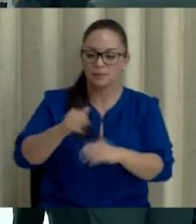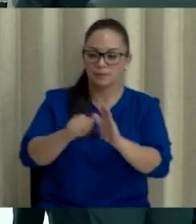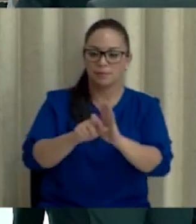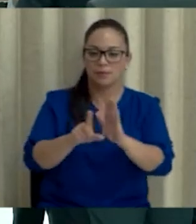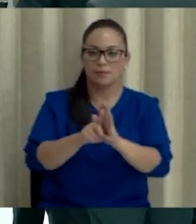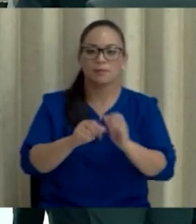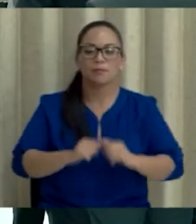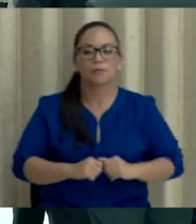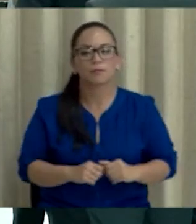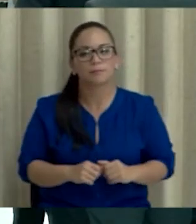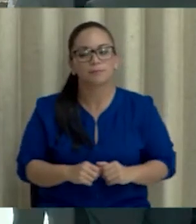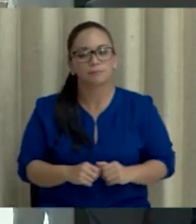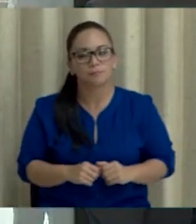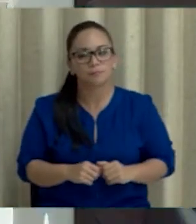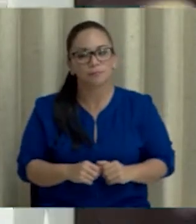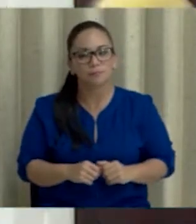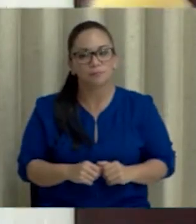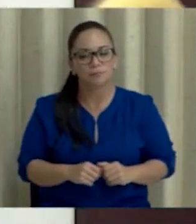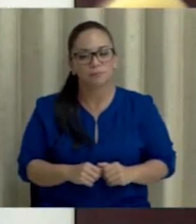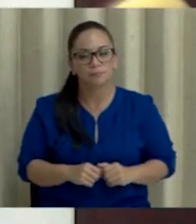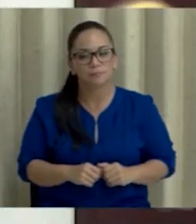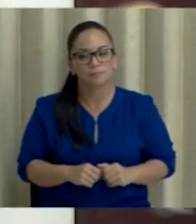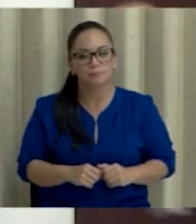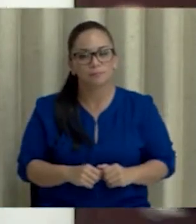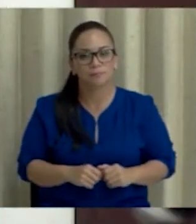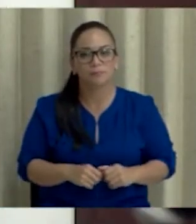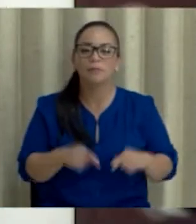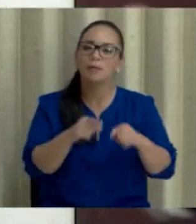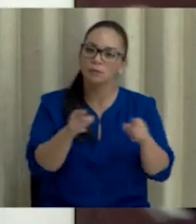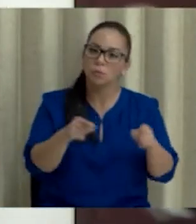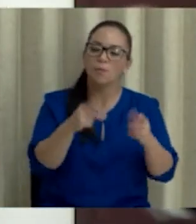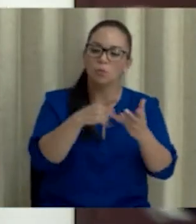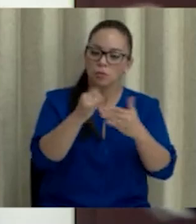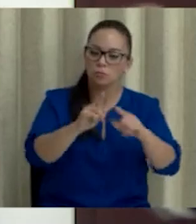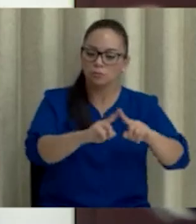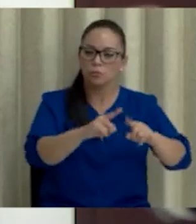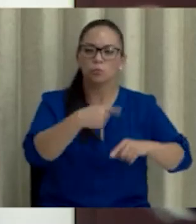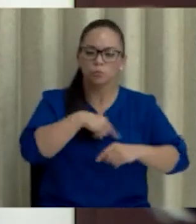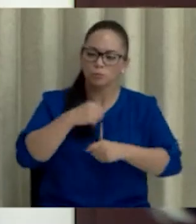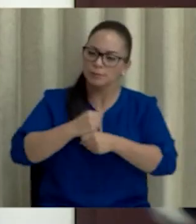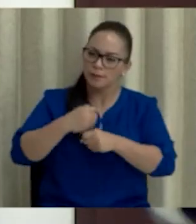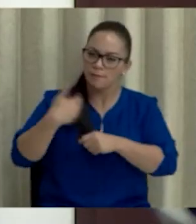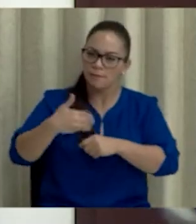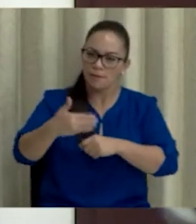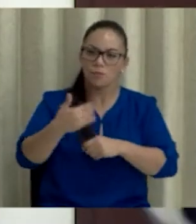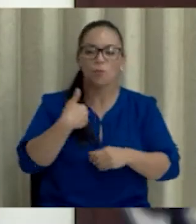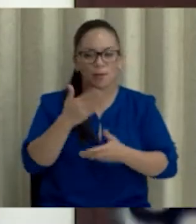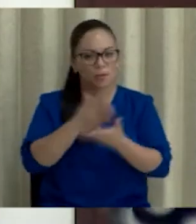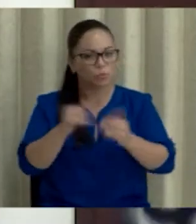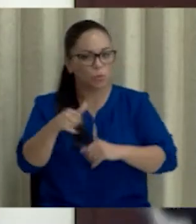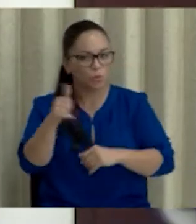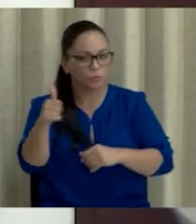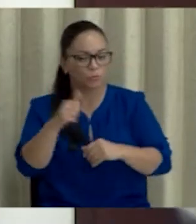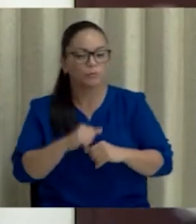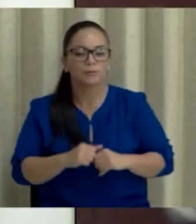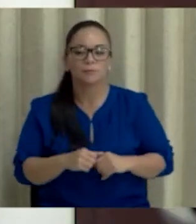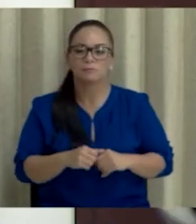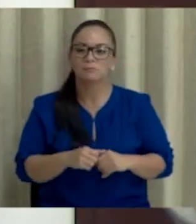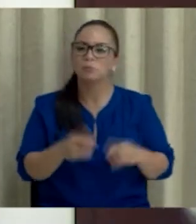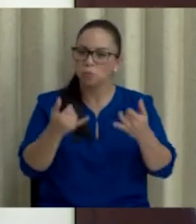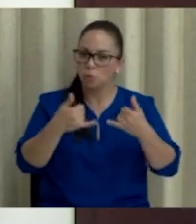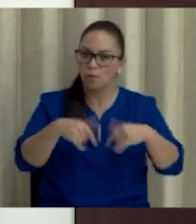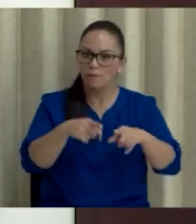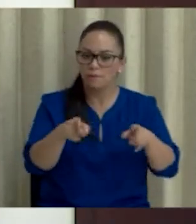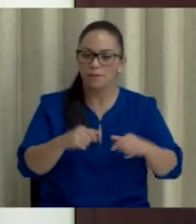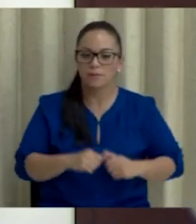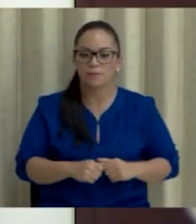Son solo algunos de los proyectos en los que hemos venido trabajando. Hay otros que están por ahí.